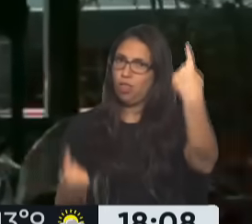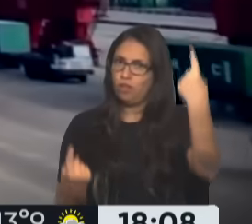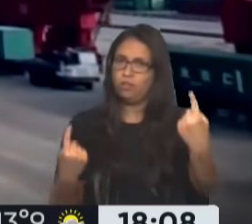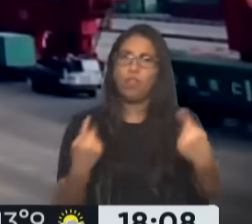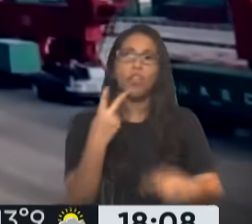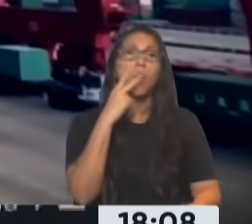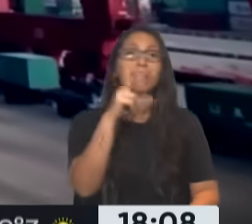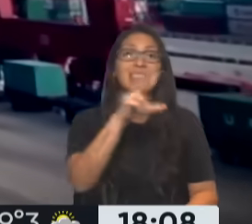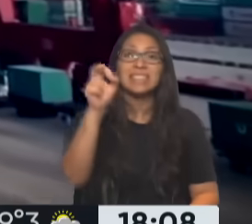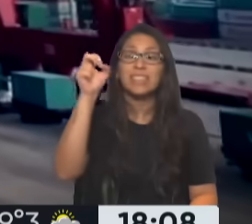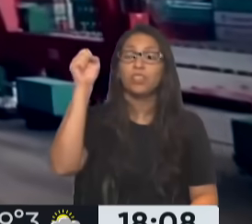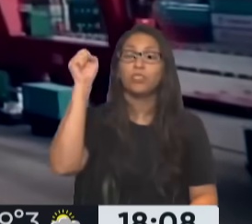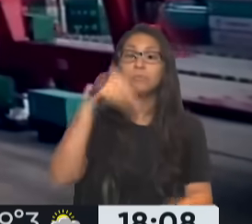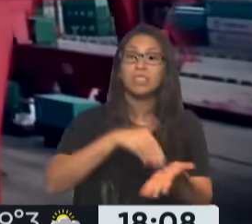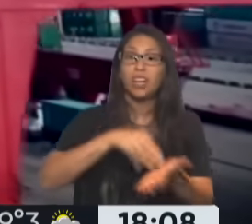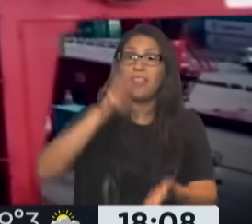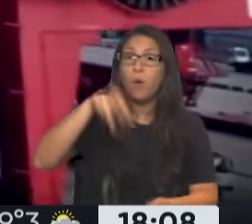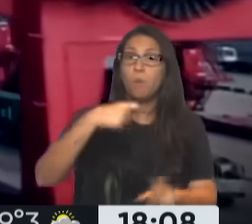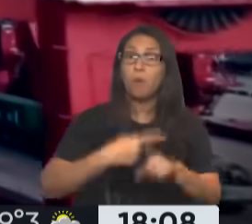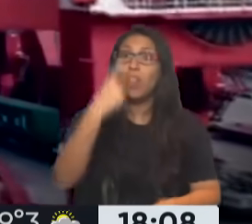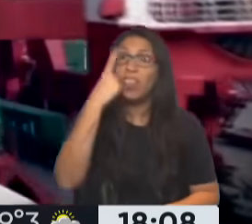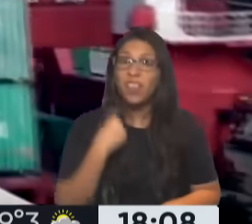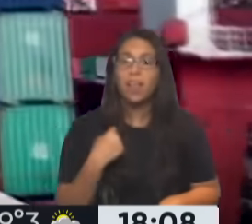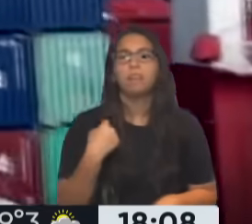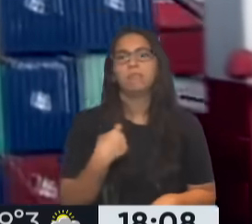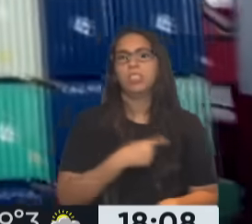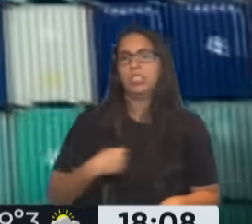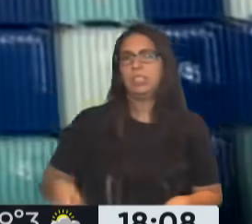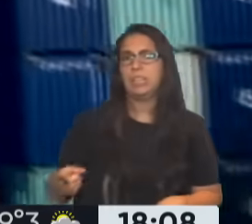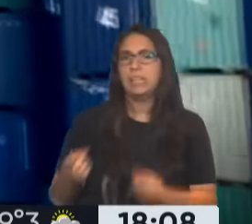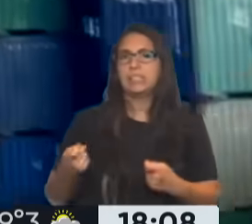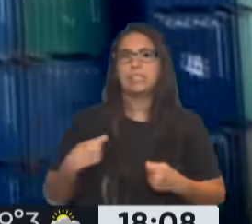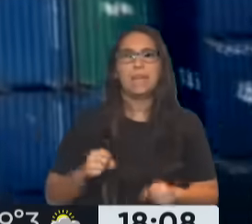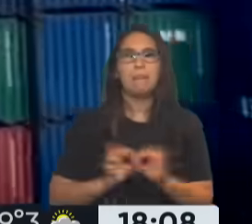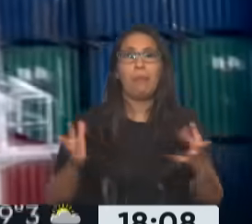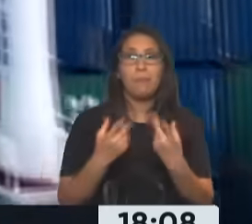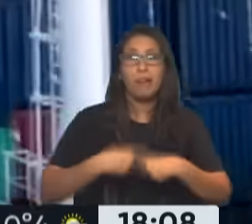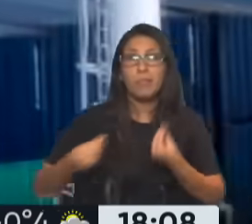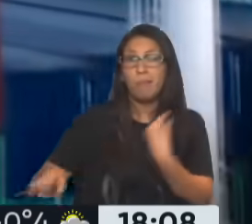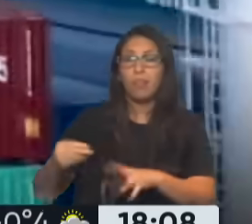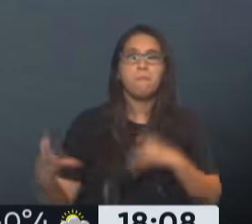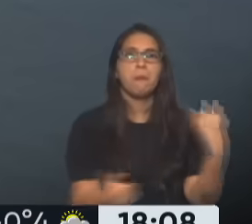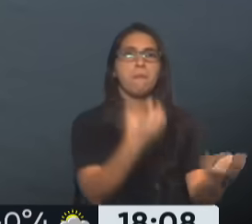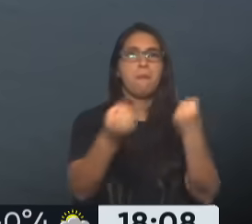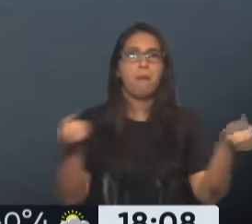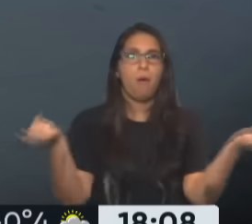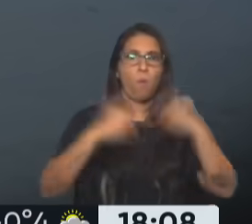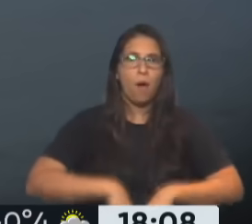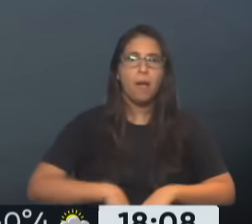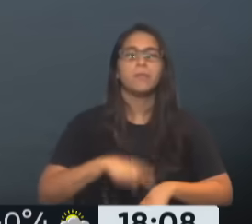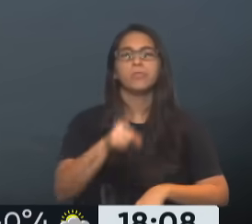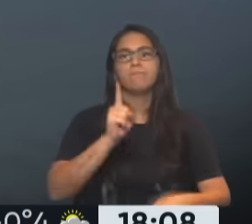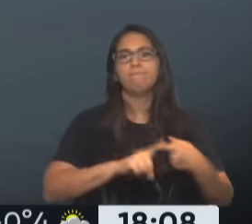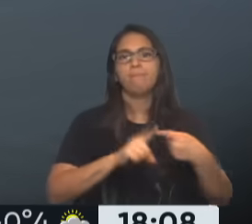de euros por día y Beijing necesita recuperar el terreno perdido por la pandemia, por lo que es probable que se llegue a acuerdos para resolver